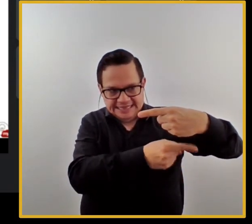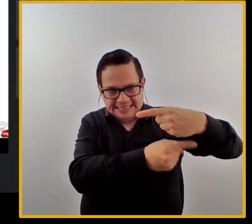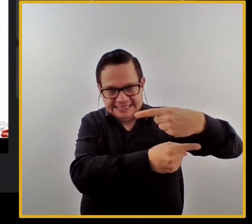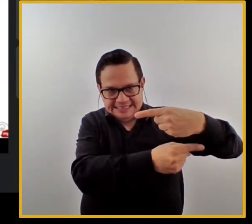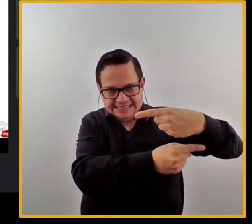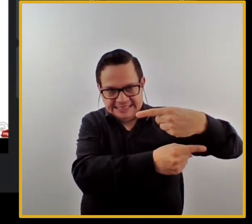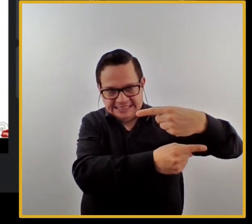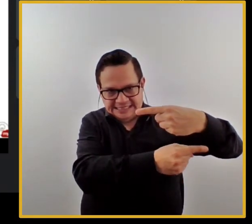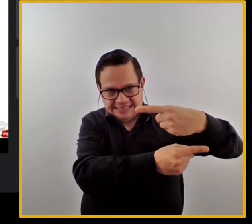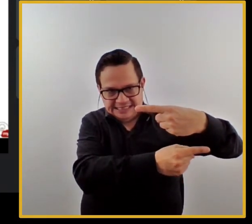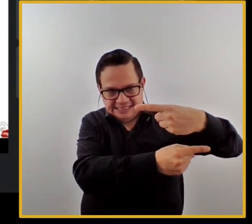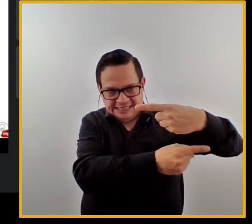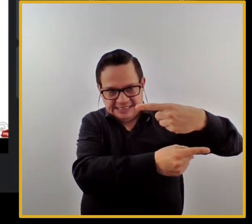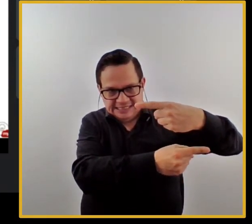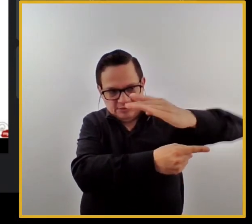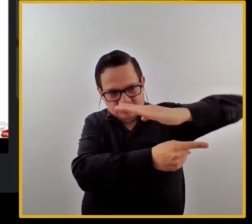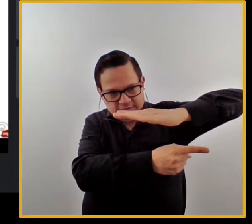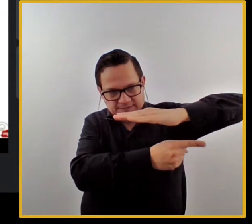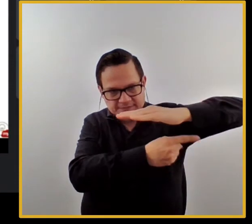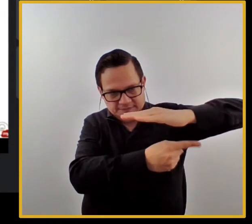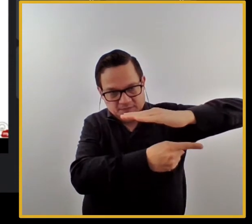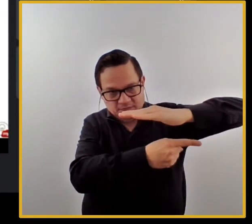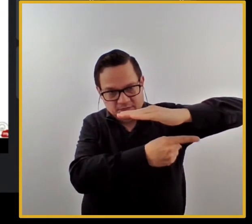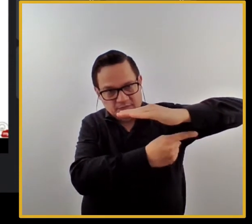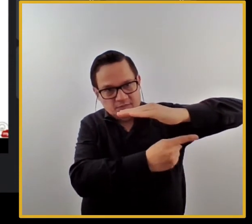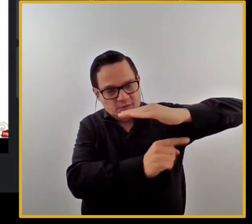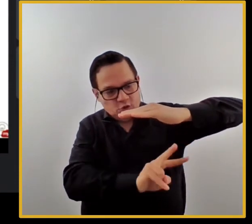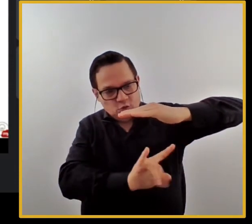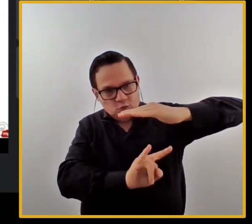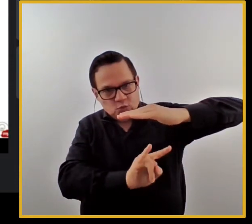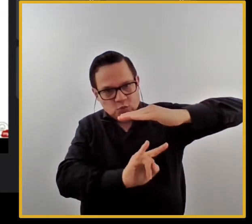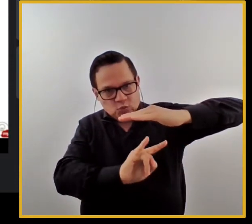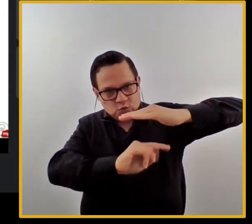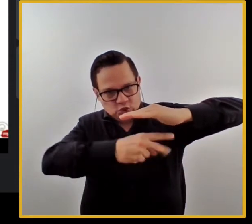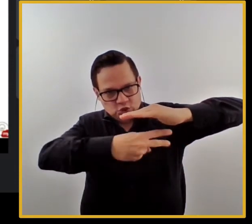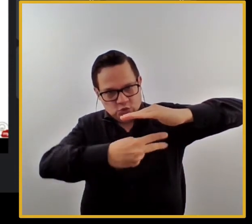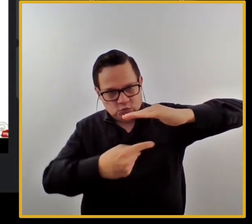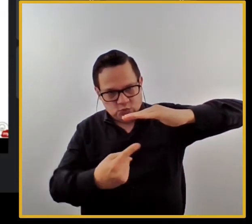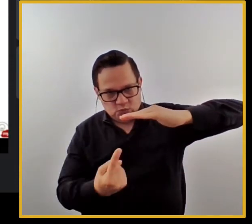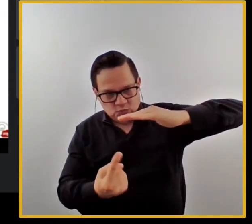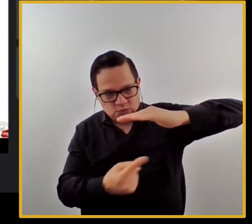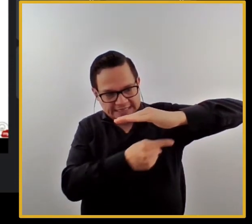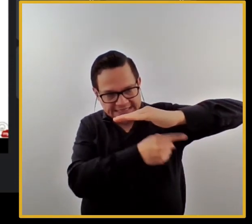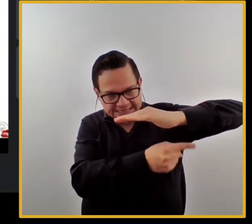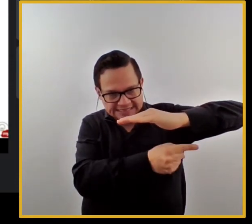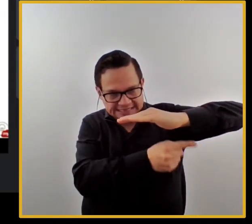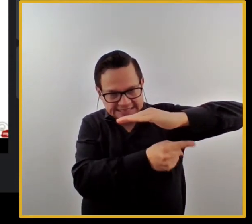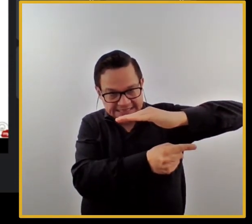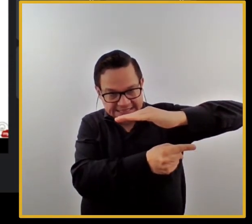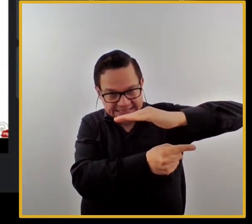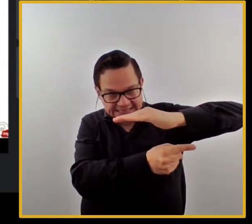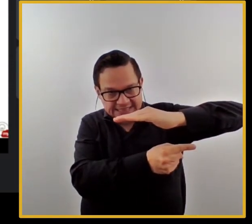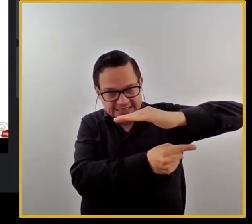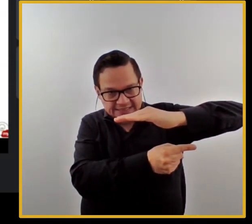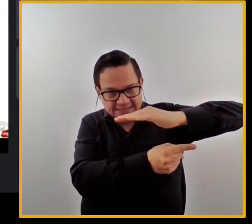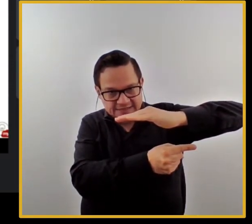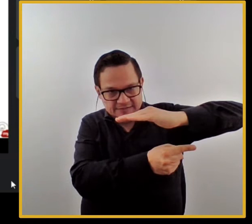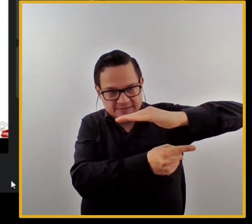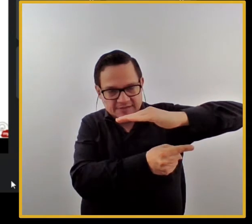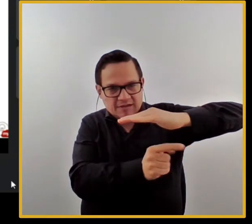¿cierto? Pues realmente, pues yo puedo esta expresión acá abajo